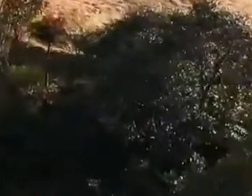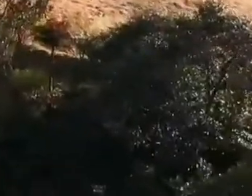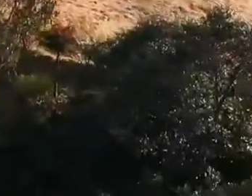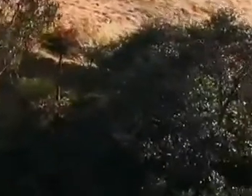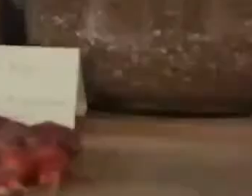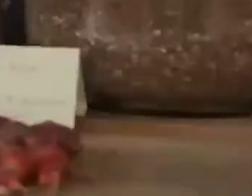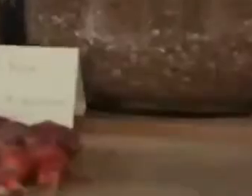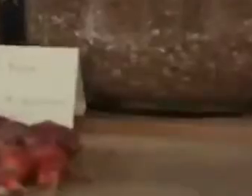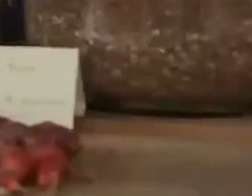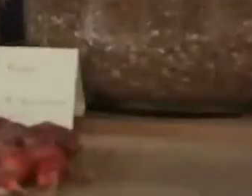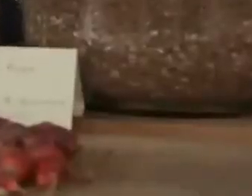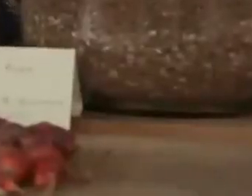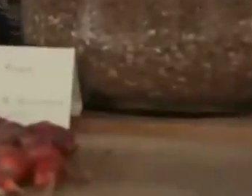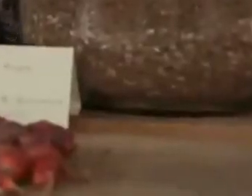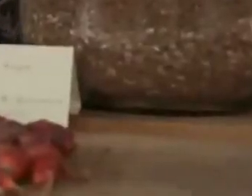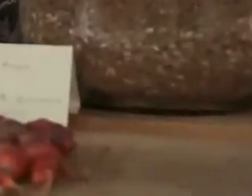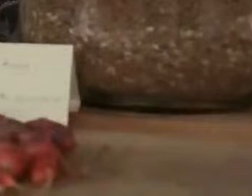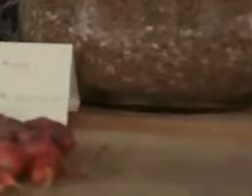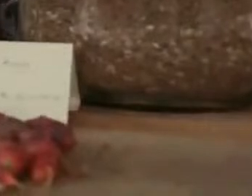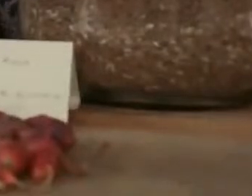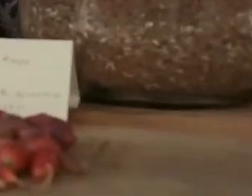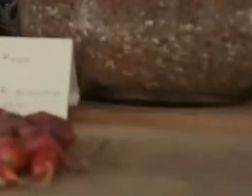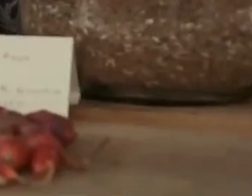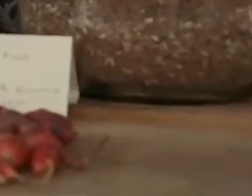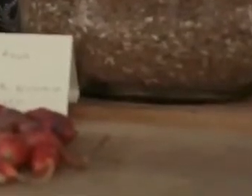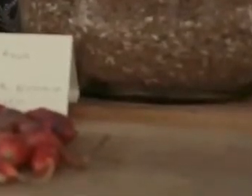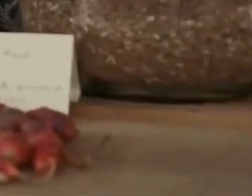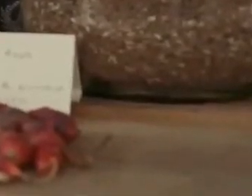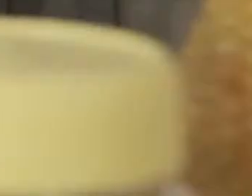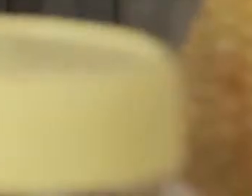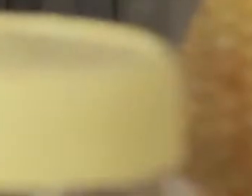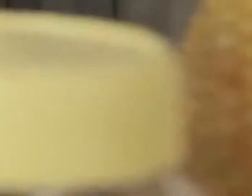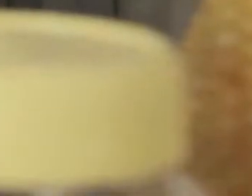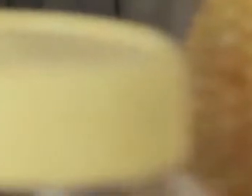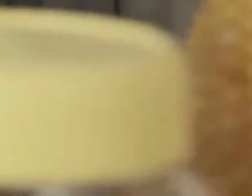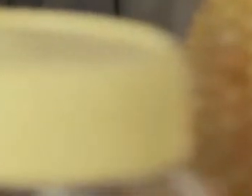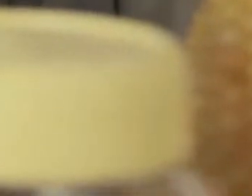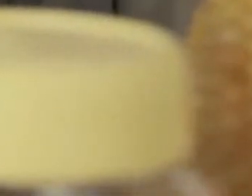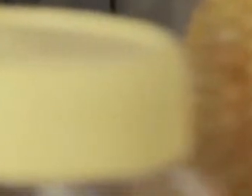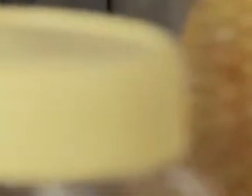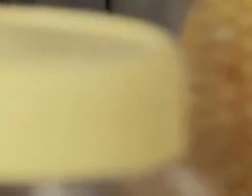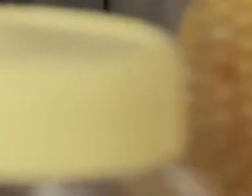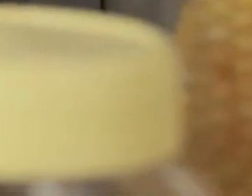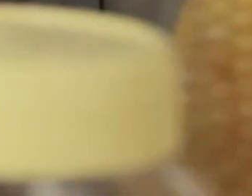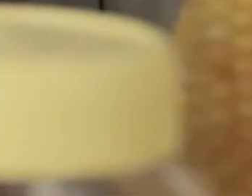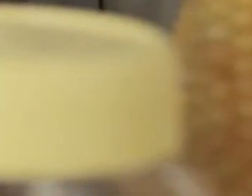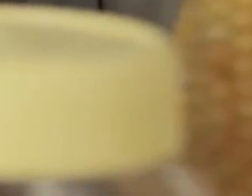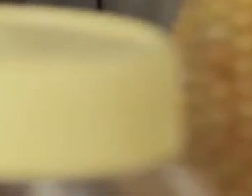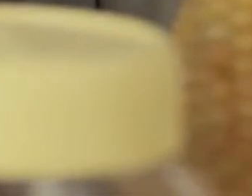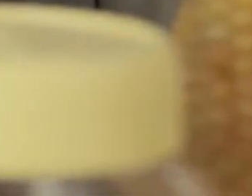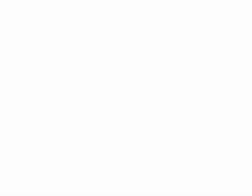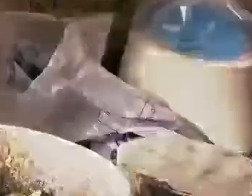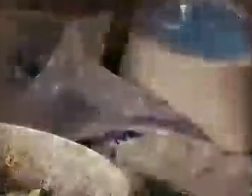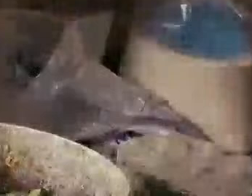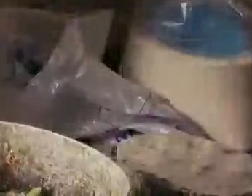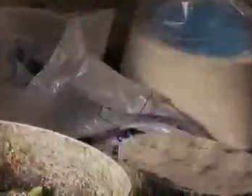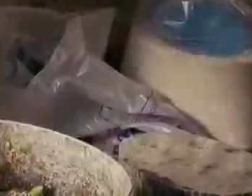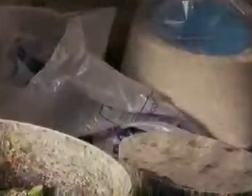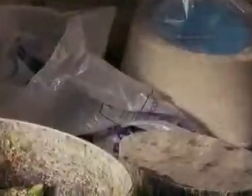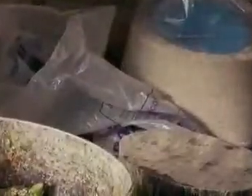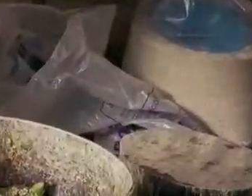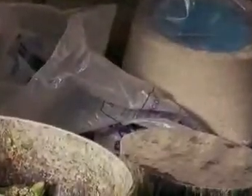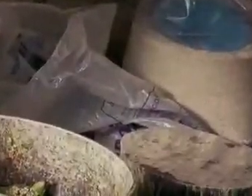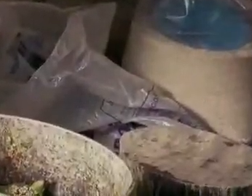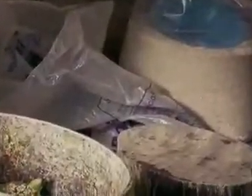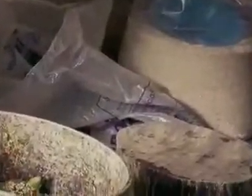Cauca, un ejemplo encomiable de lo que se considera lograr la meta humanizante en materia de soberanía alimentaria y